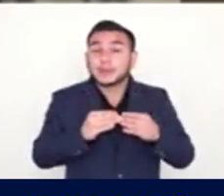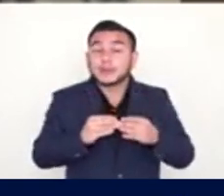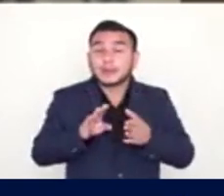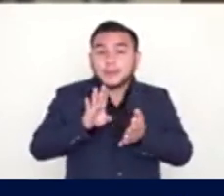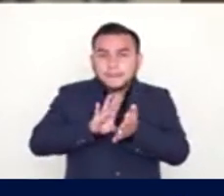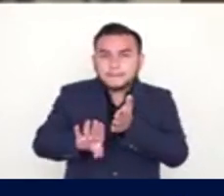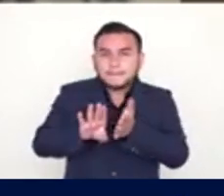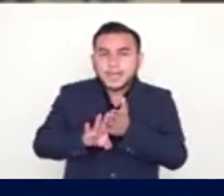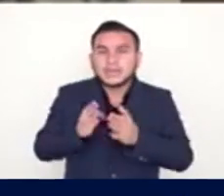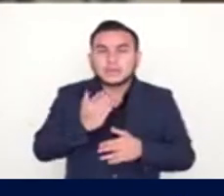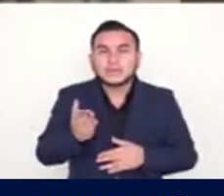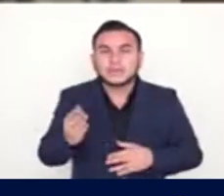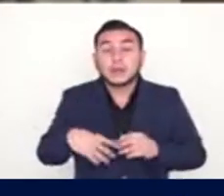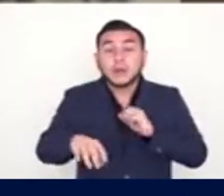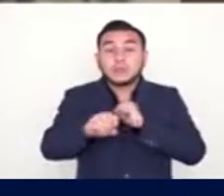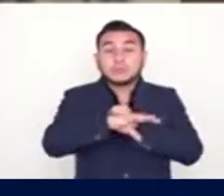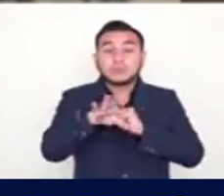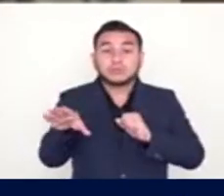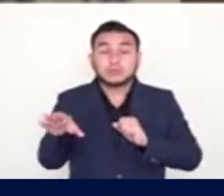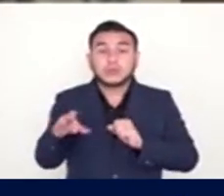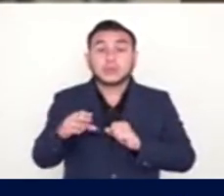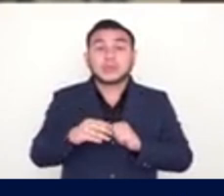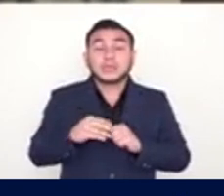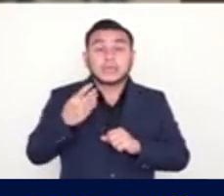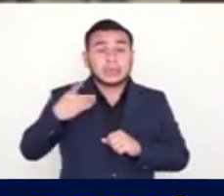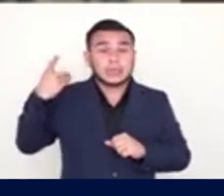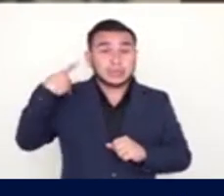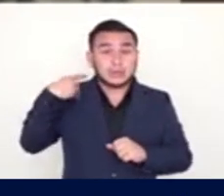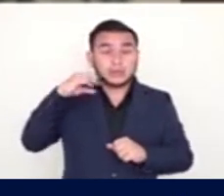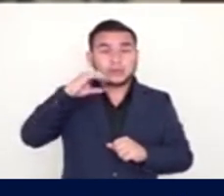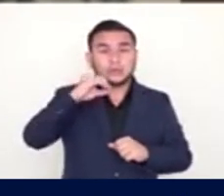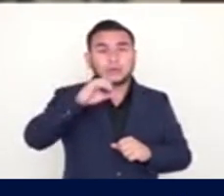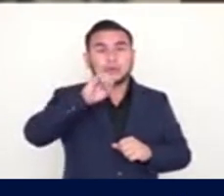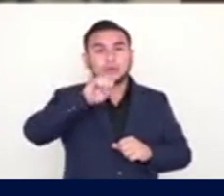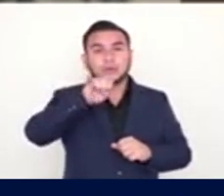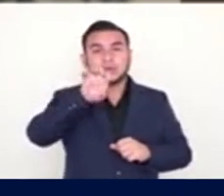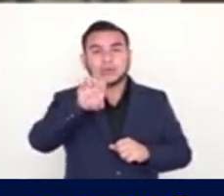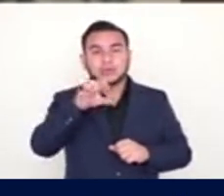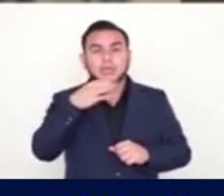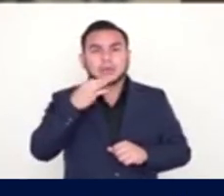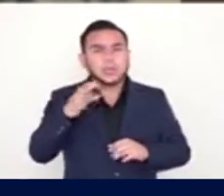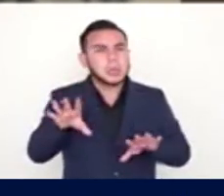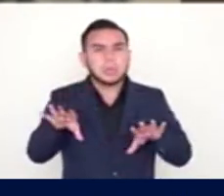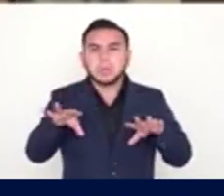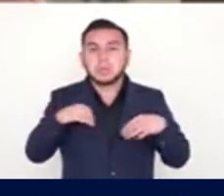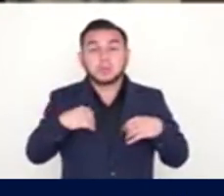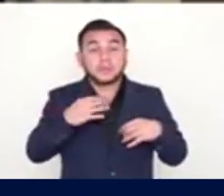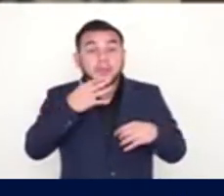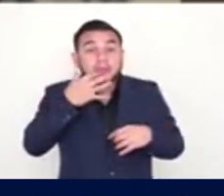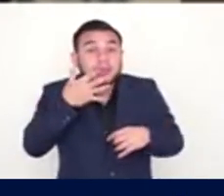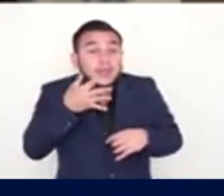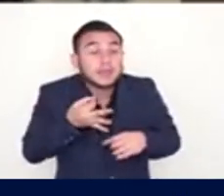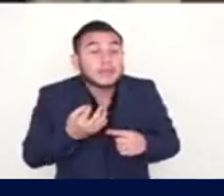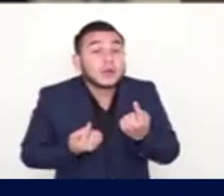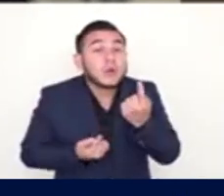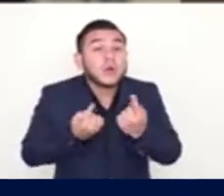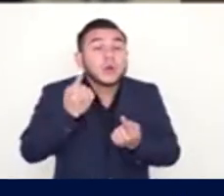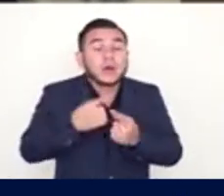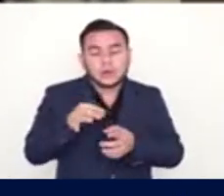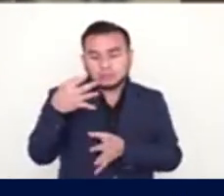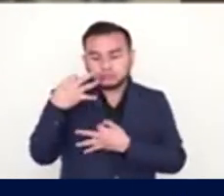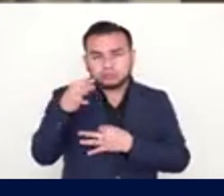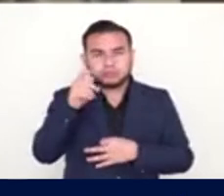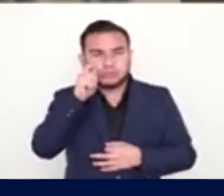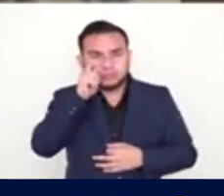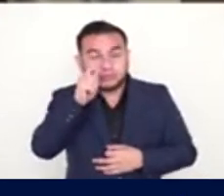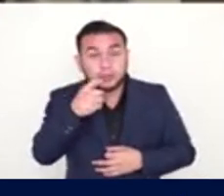que fue impulsado para que fuera director de la OIE, el Organismo de Inteligencia del Estado. Funes no lo aceptó, pero hay documentos y testimonios